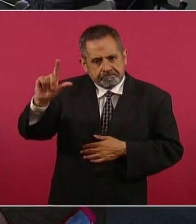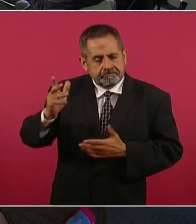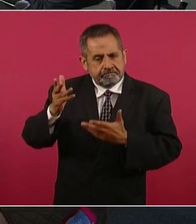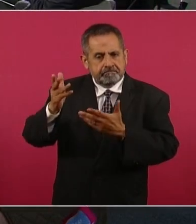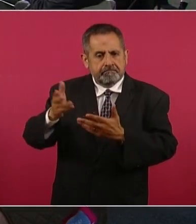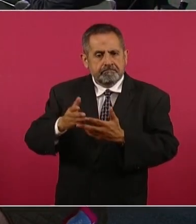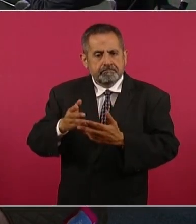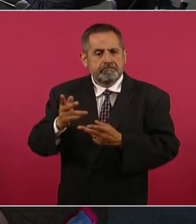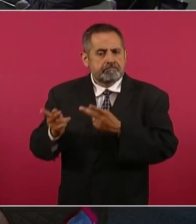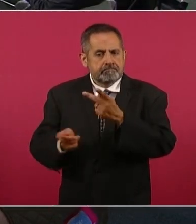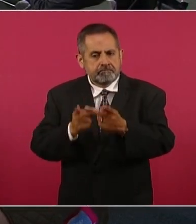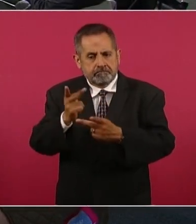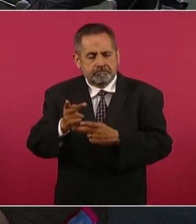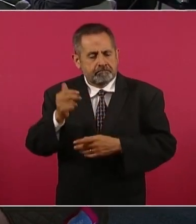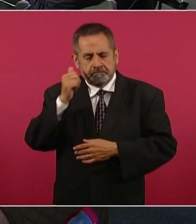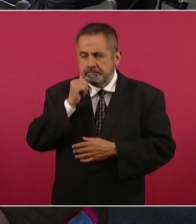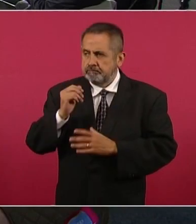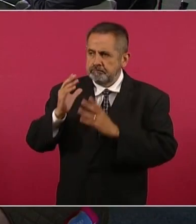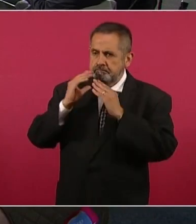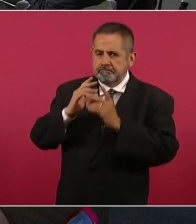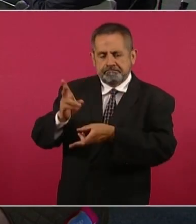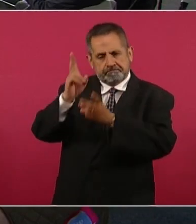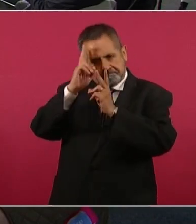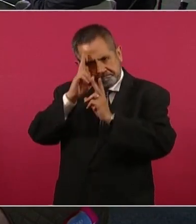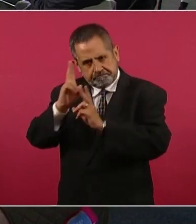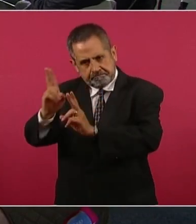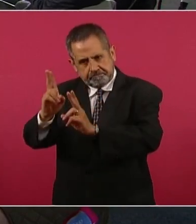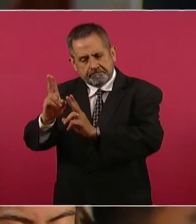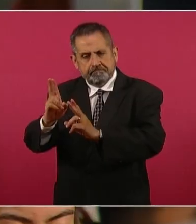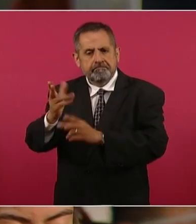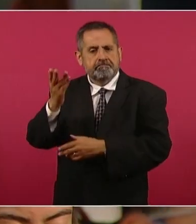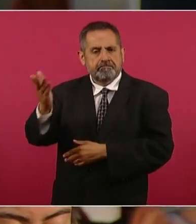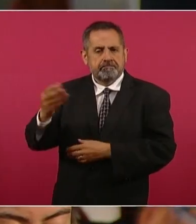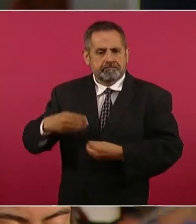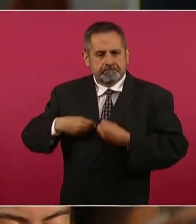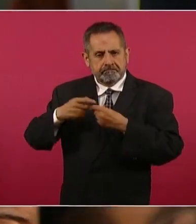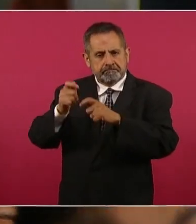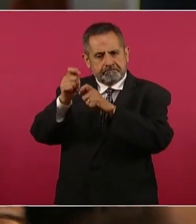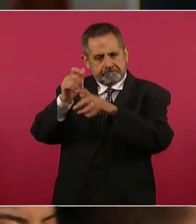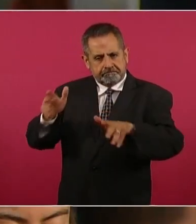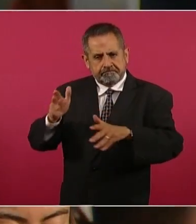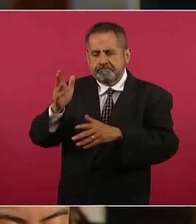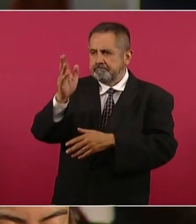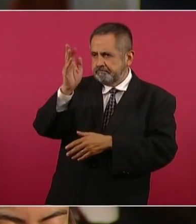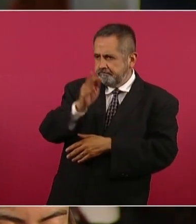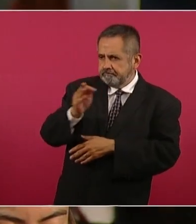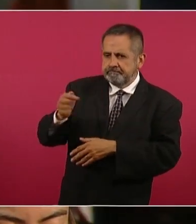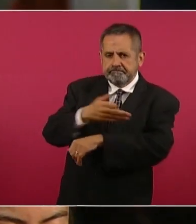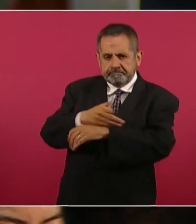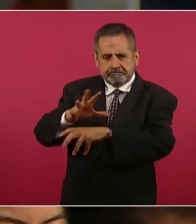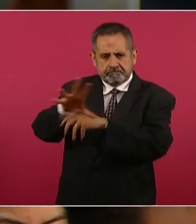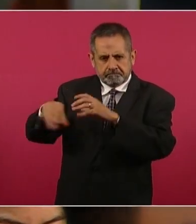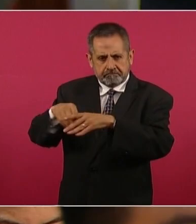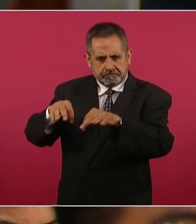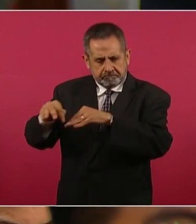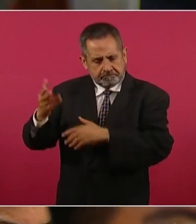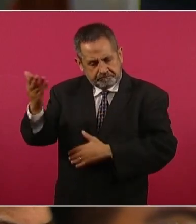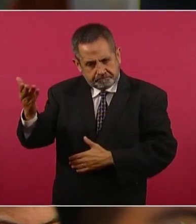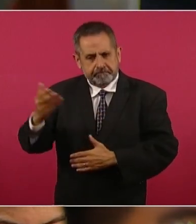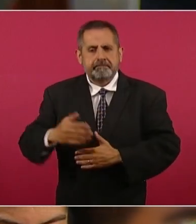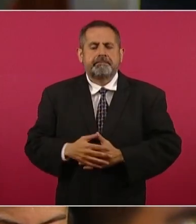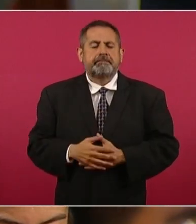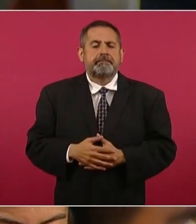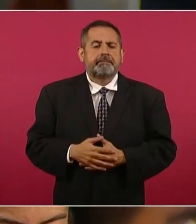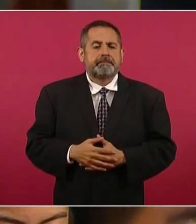plantearle mi inquietud, permítame de todo corazón honrarlo, bendecir su vida, su familia, todo lo que lleva su nombre y su equipo de trabajo.